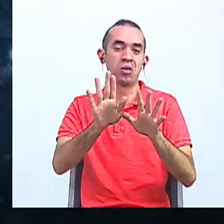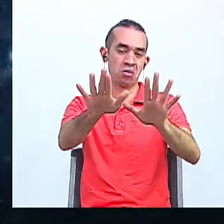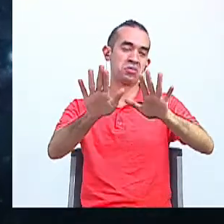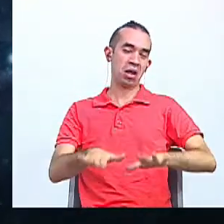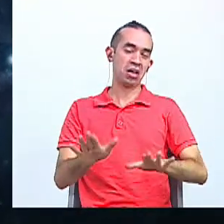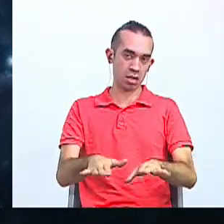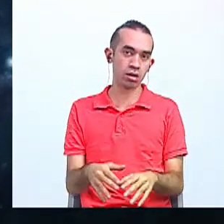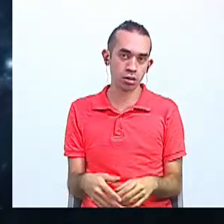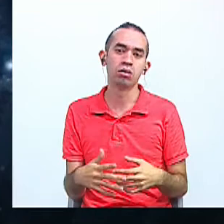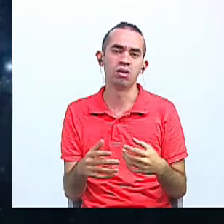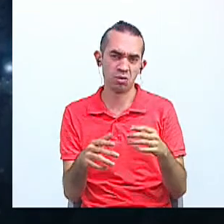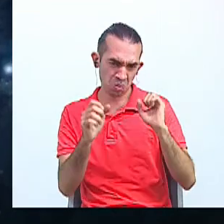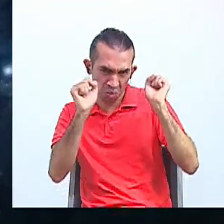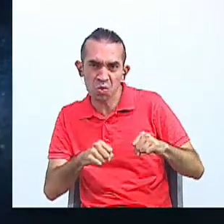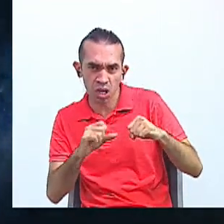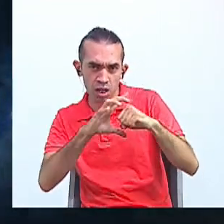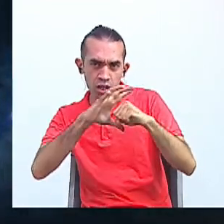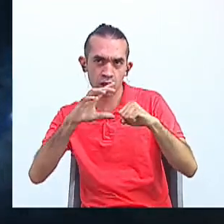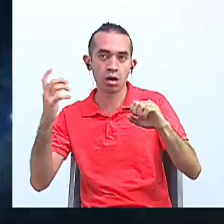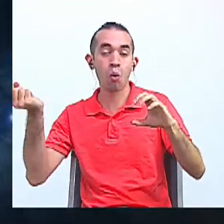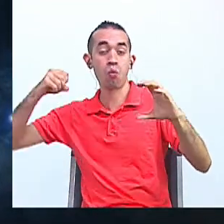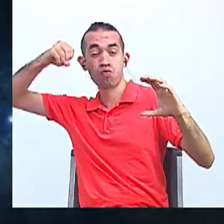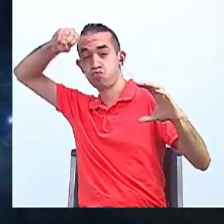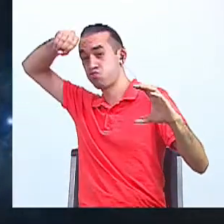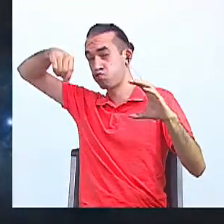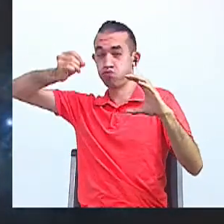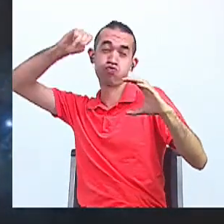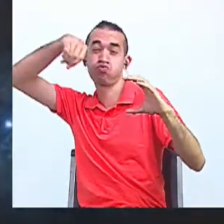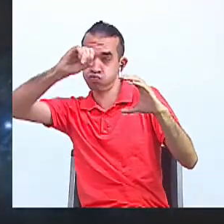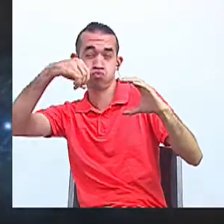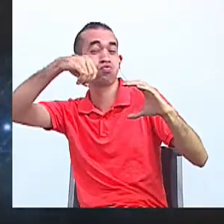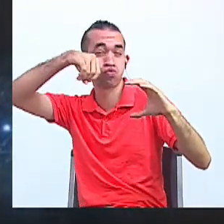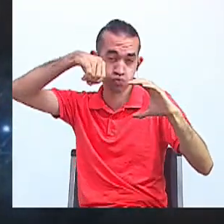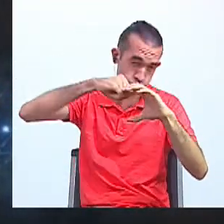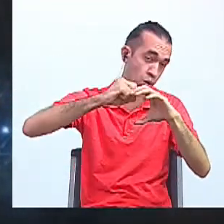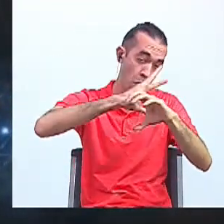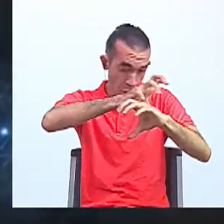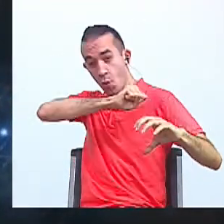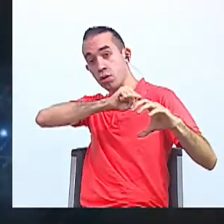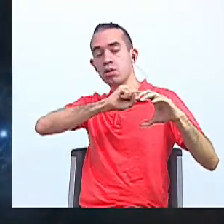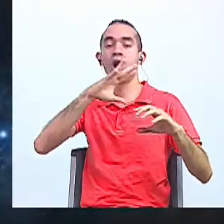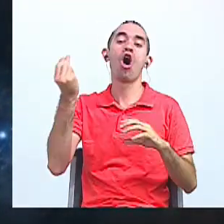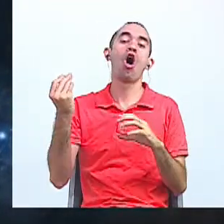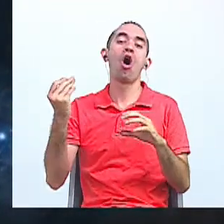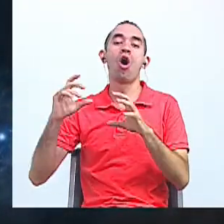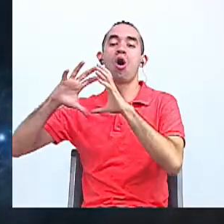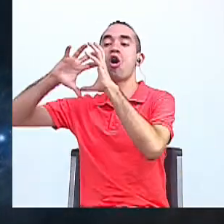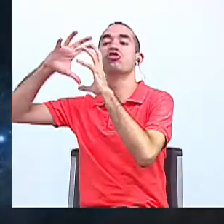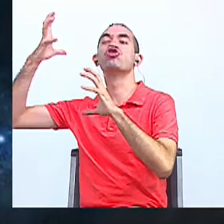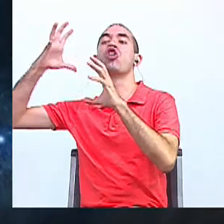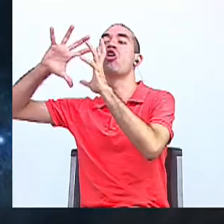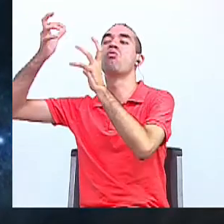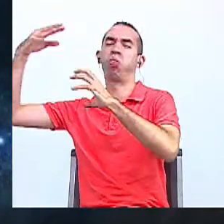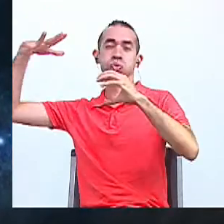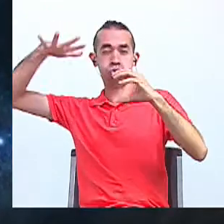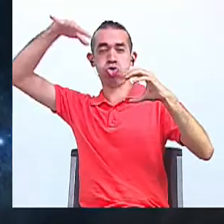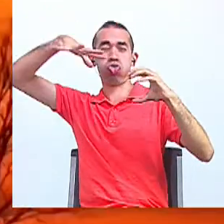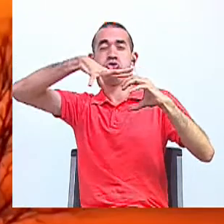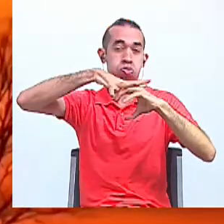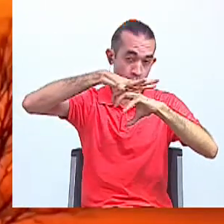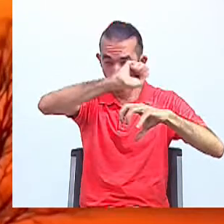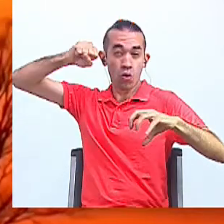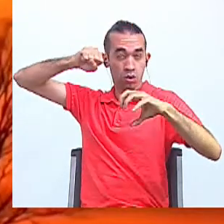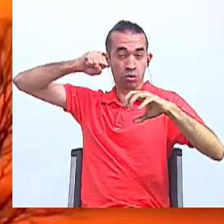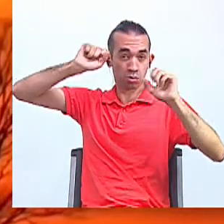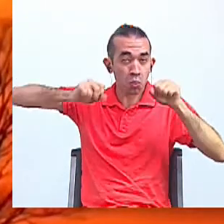baja la probabilidad de que un meteorito o una eyección de masa coronal acabe con nuestra atmósfera en el corto plazo.